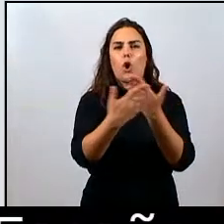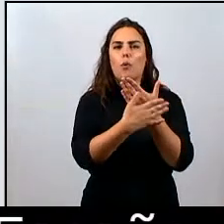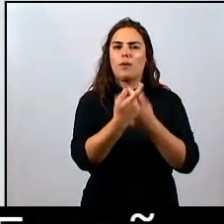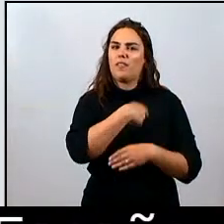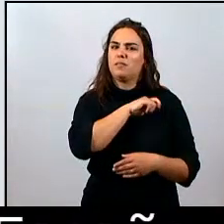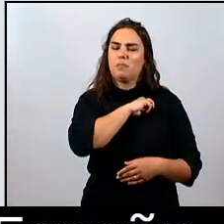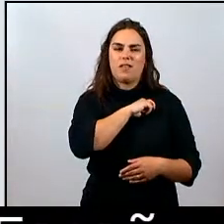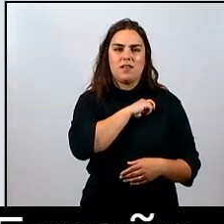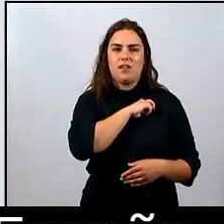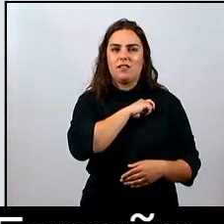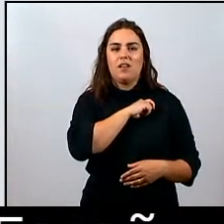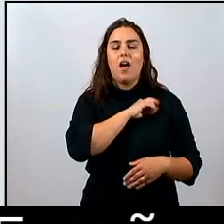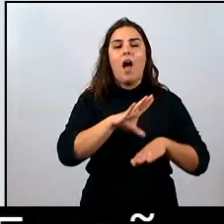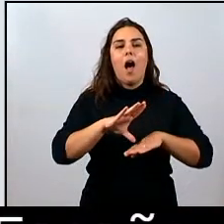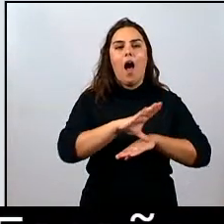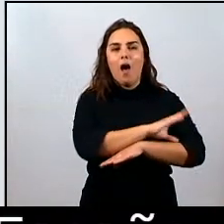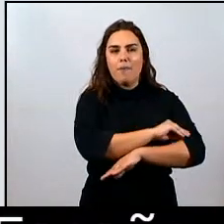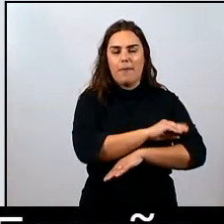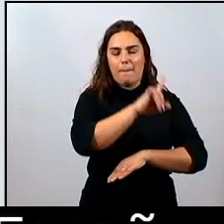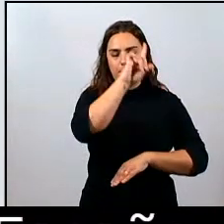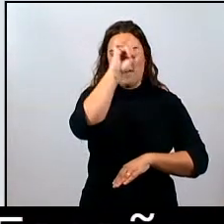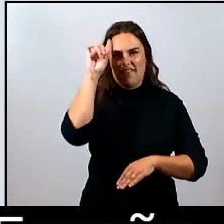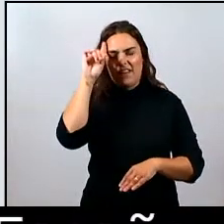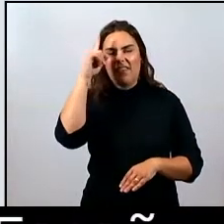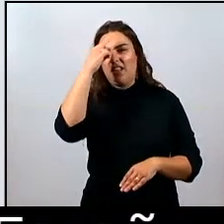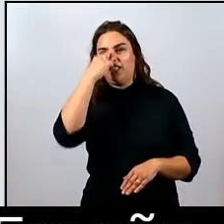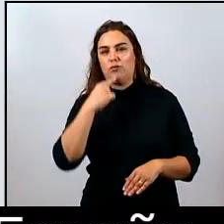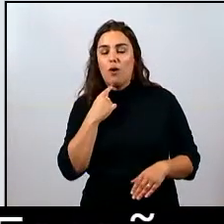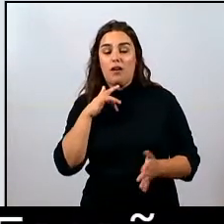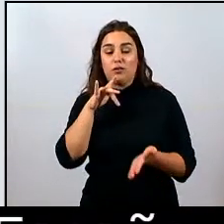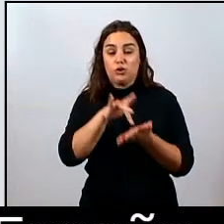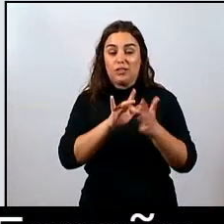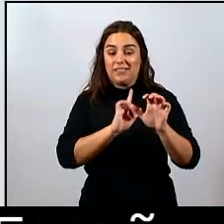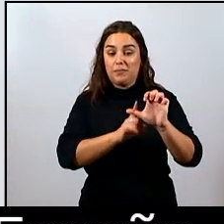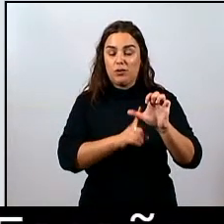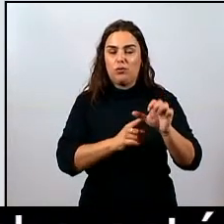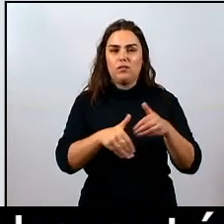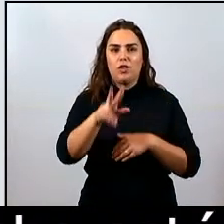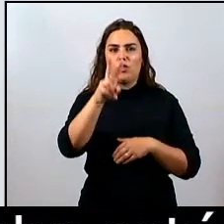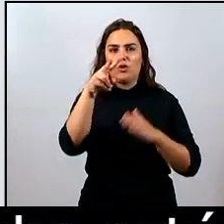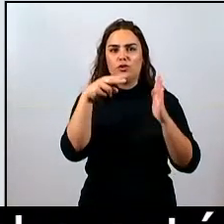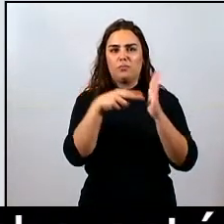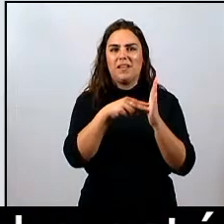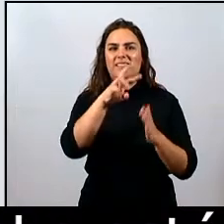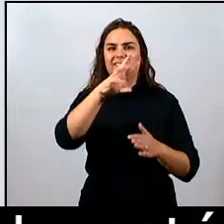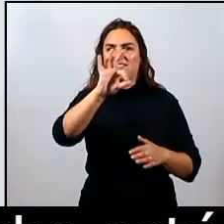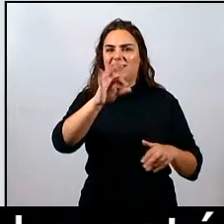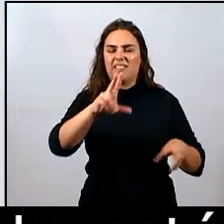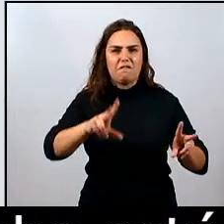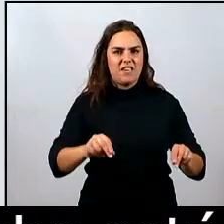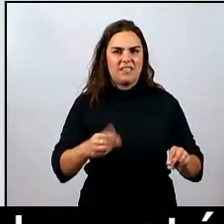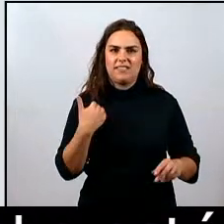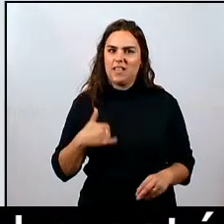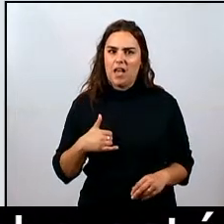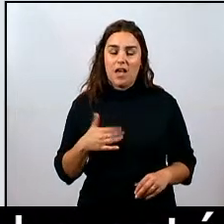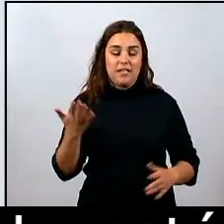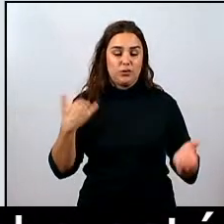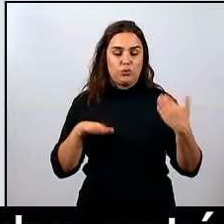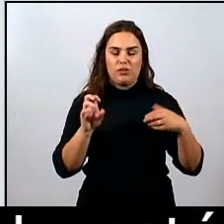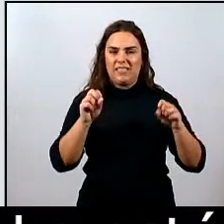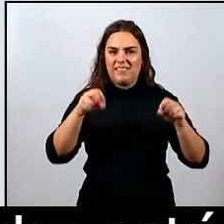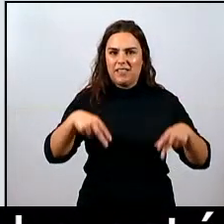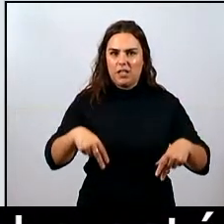AVE Madrid-Lisboa, pasando por Extremadura, esté acabado en el año 2030, sin excusas,